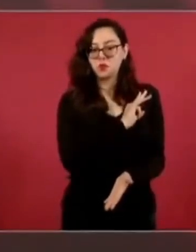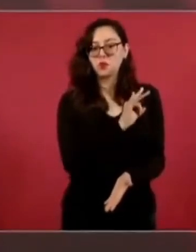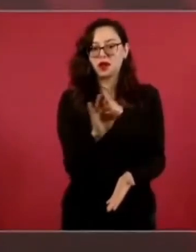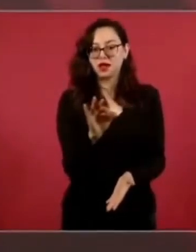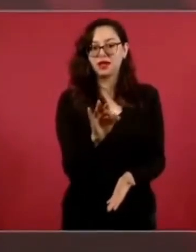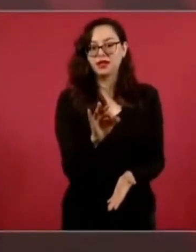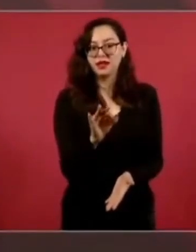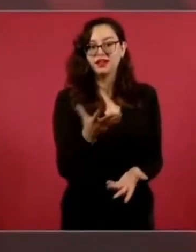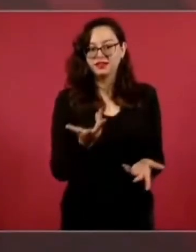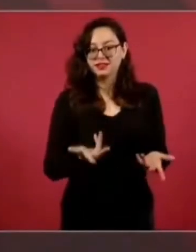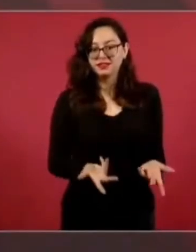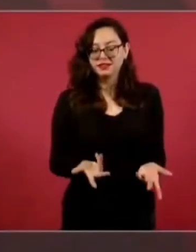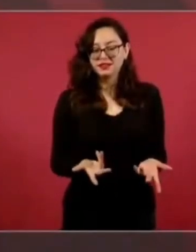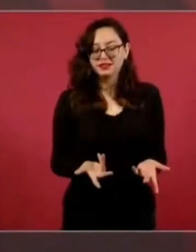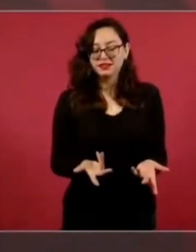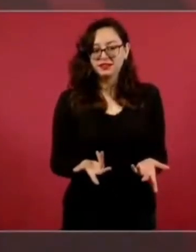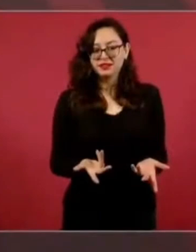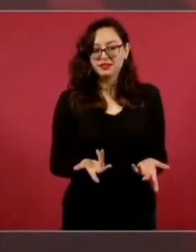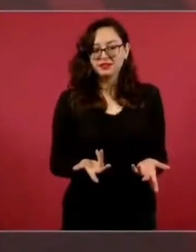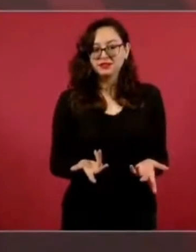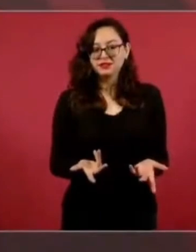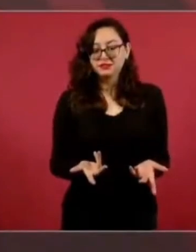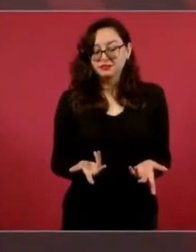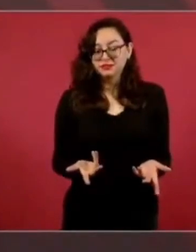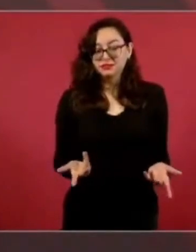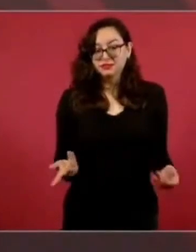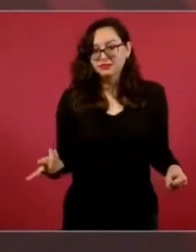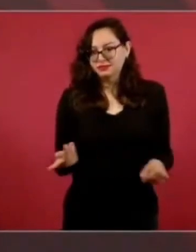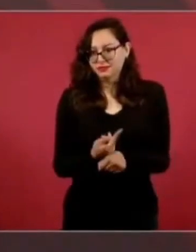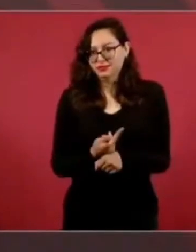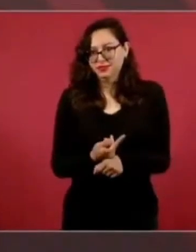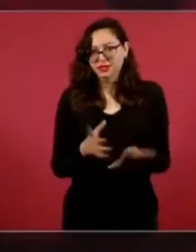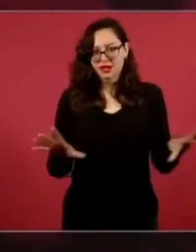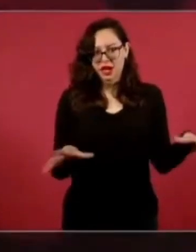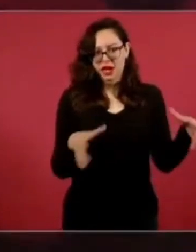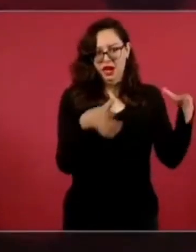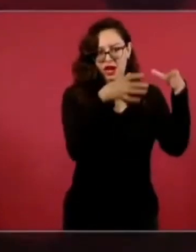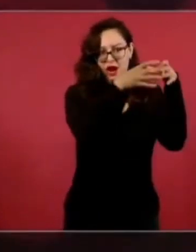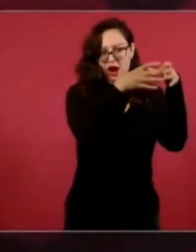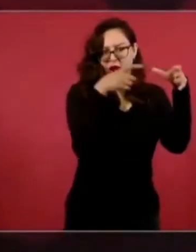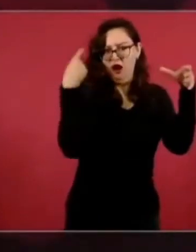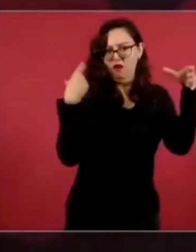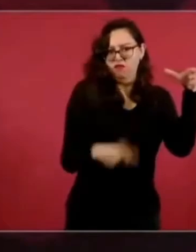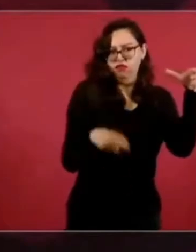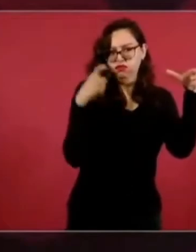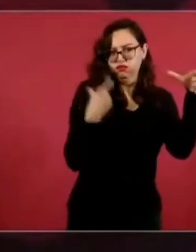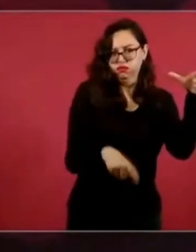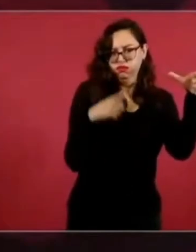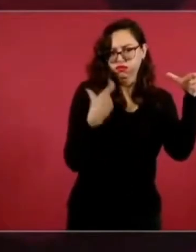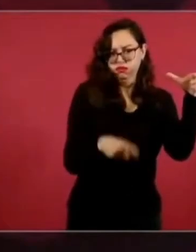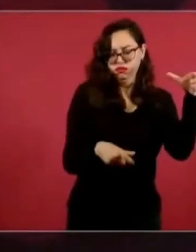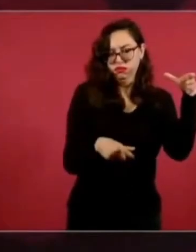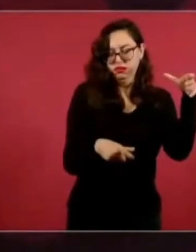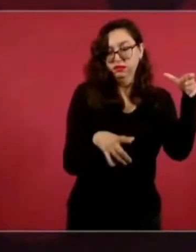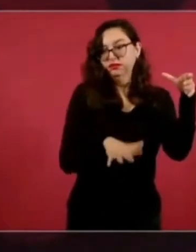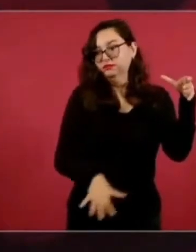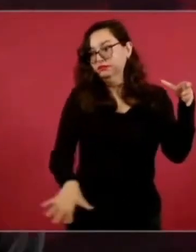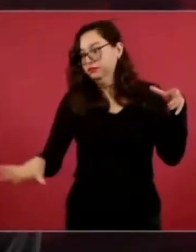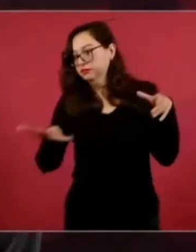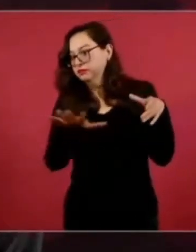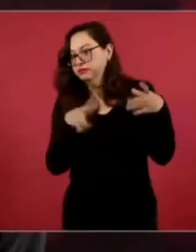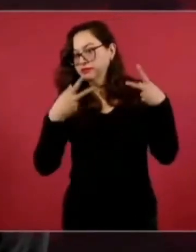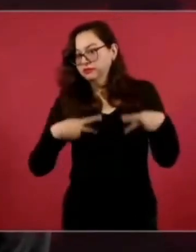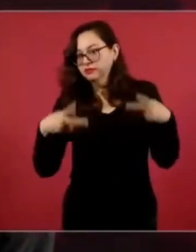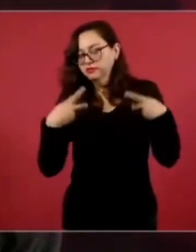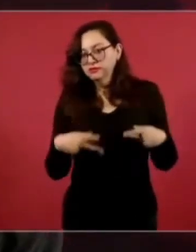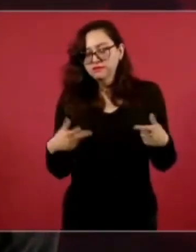cuando solo hay recursos arriba y no hay abajo, la gente no consume.